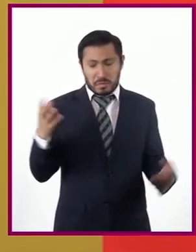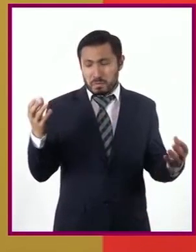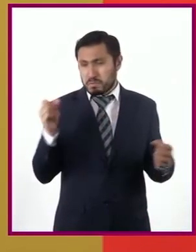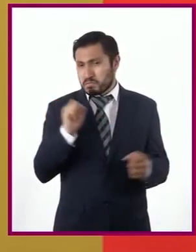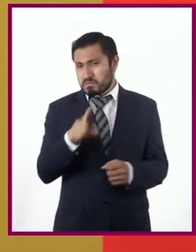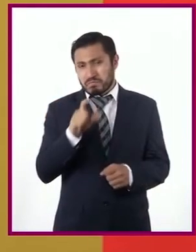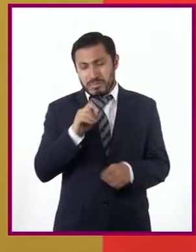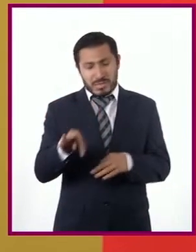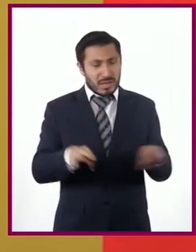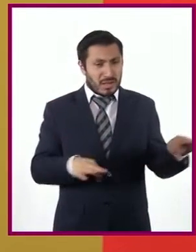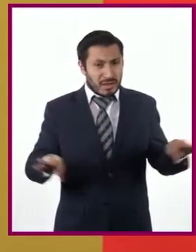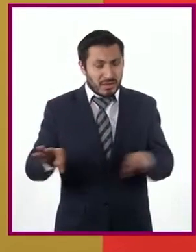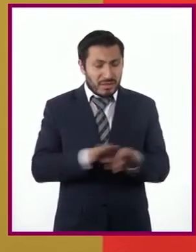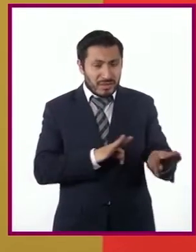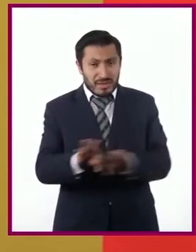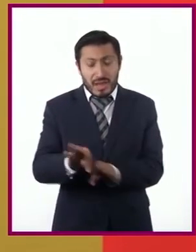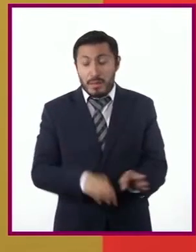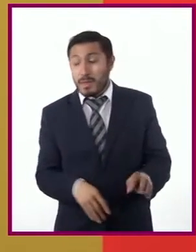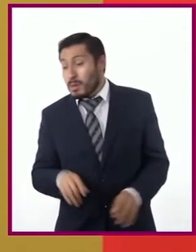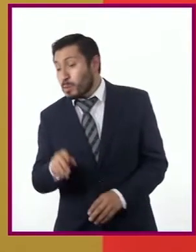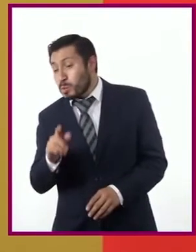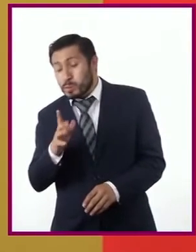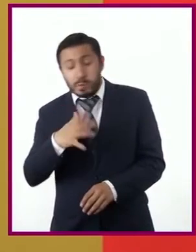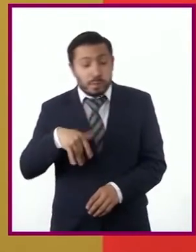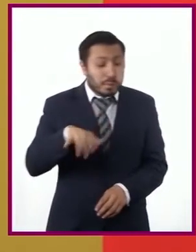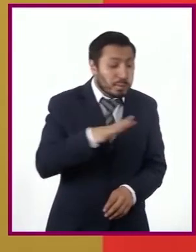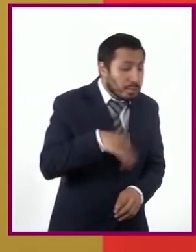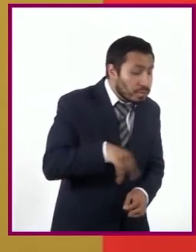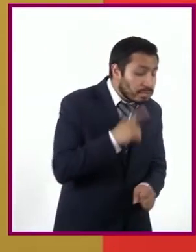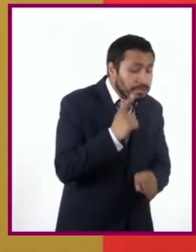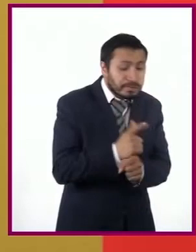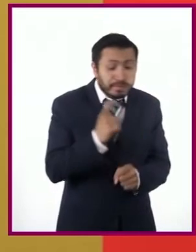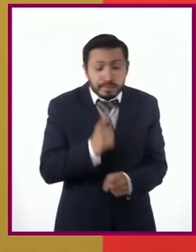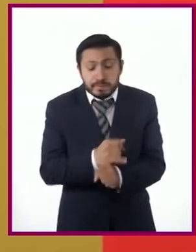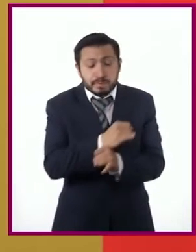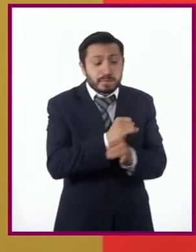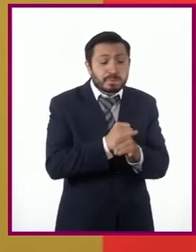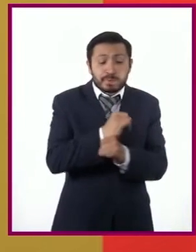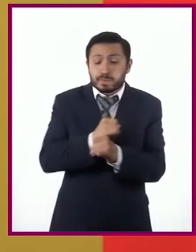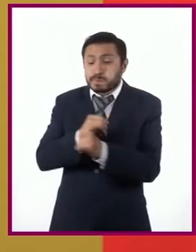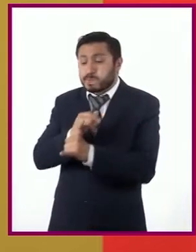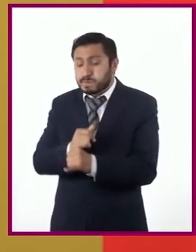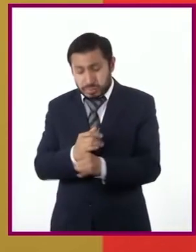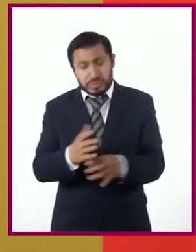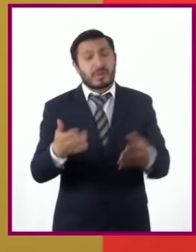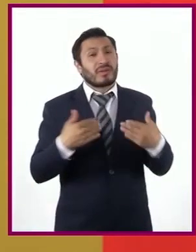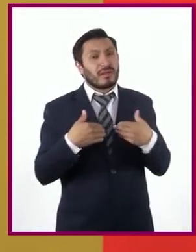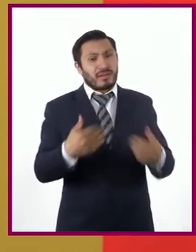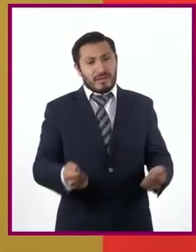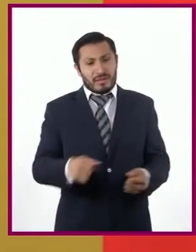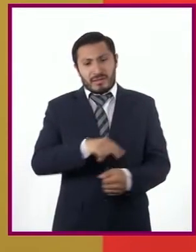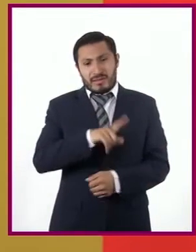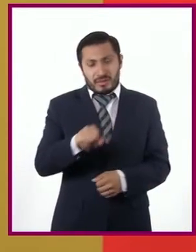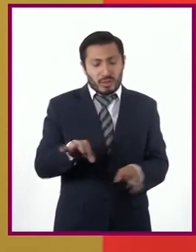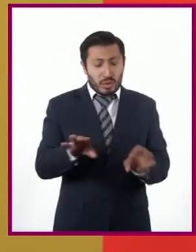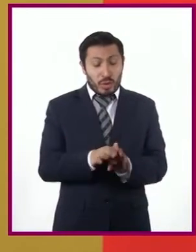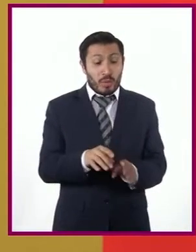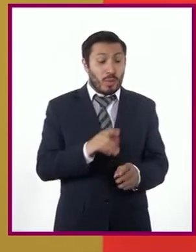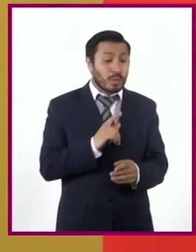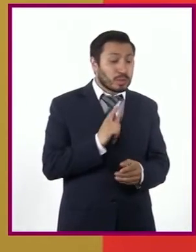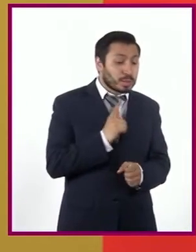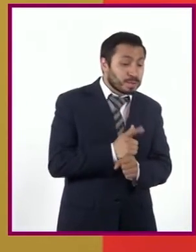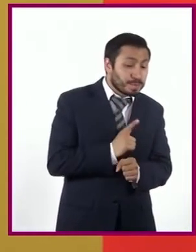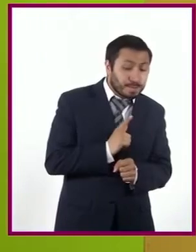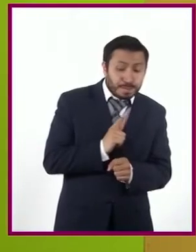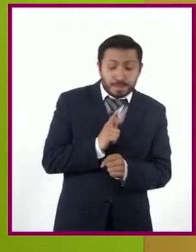fósiles, los estudian e interpretan. Estos científicos actúan como los detectives de las series, leyendo cada pista que el